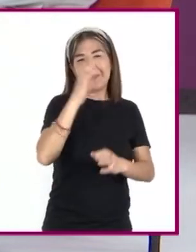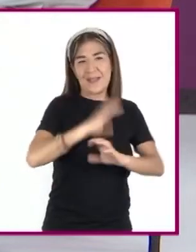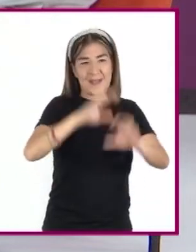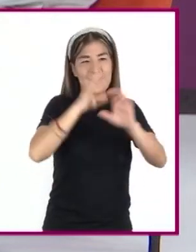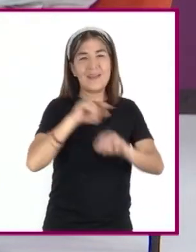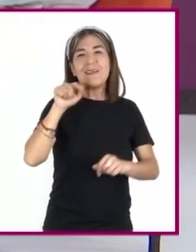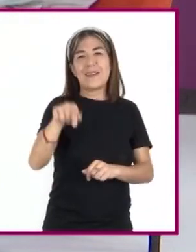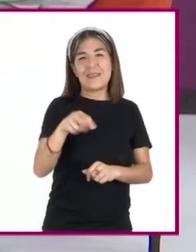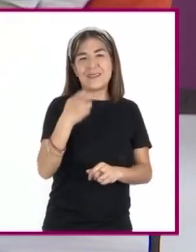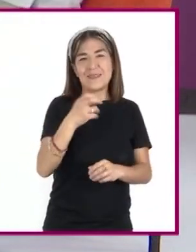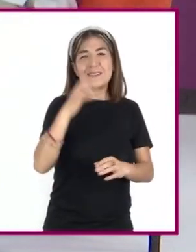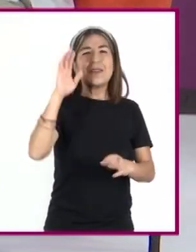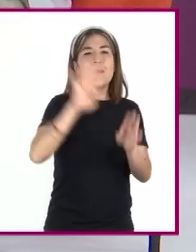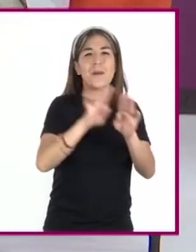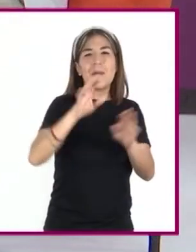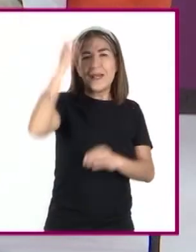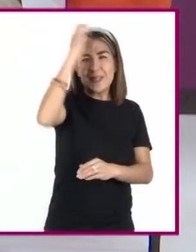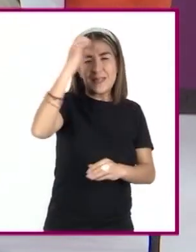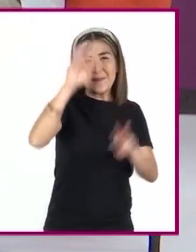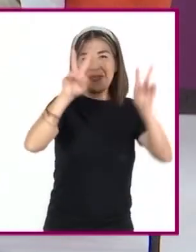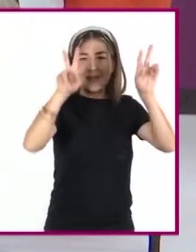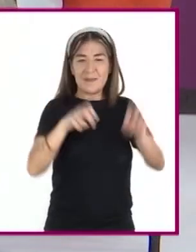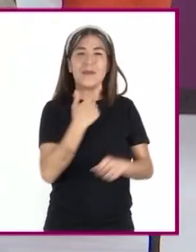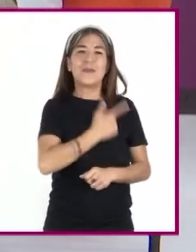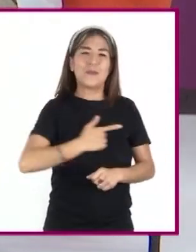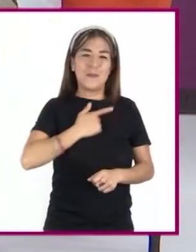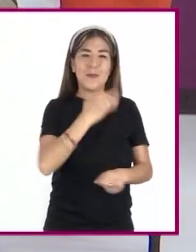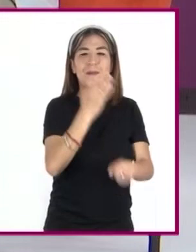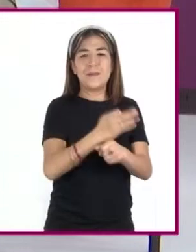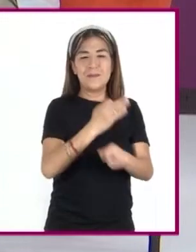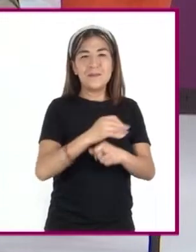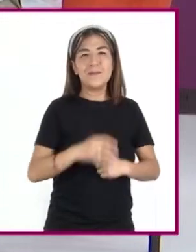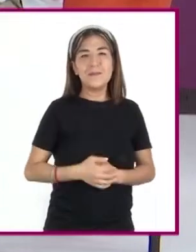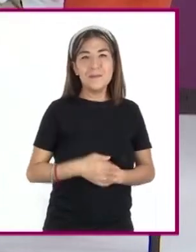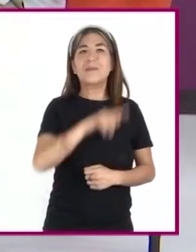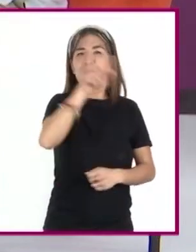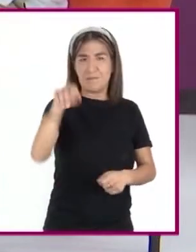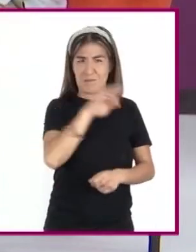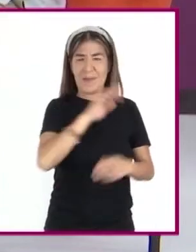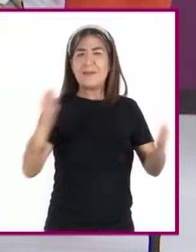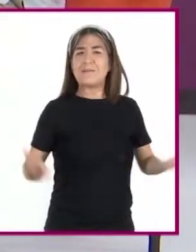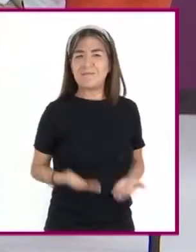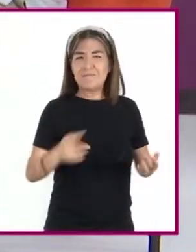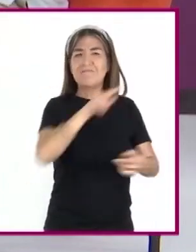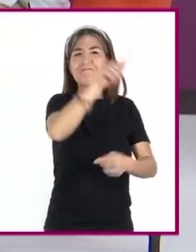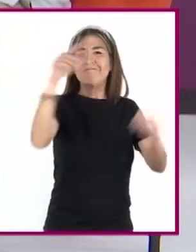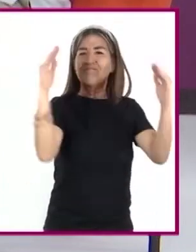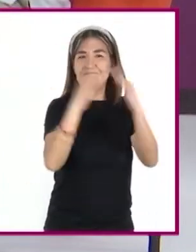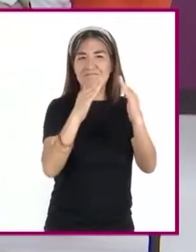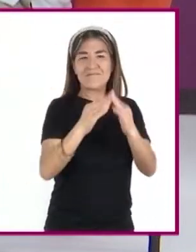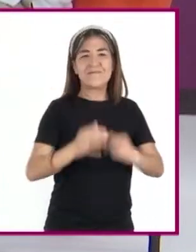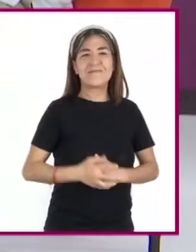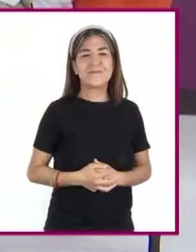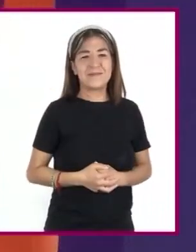más inspirado en la química. Será un placer y se vale bailar desde casa.